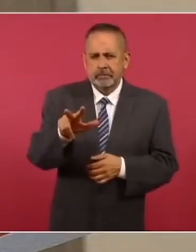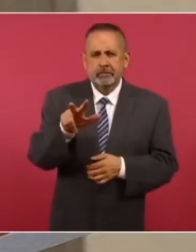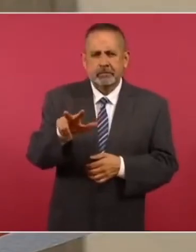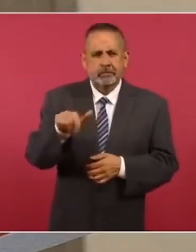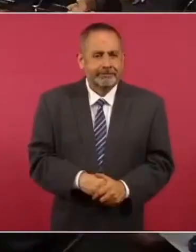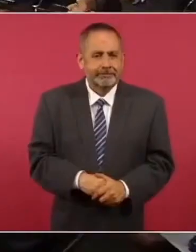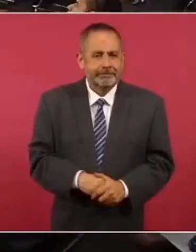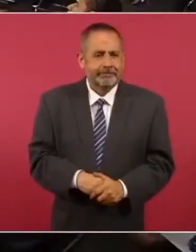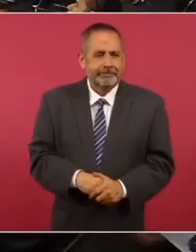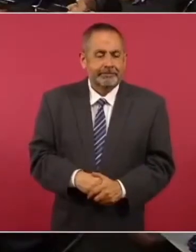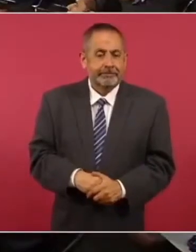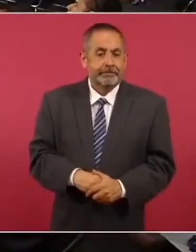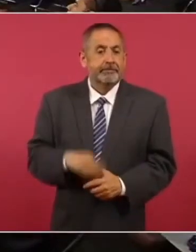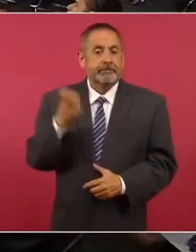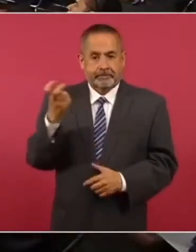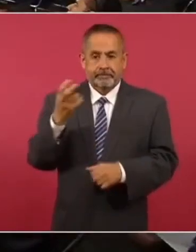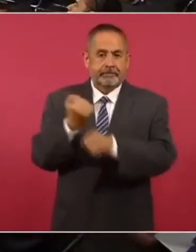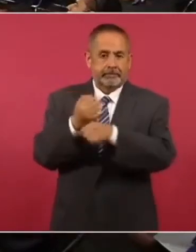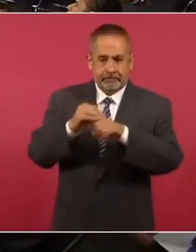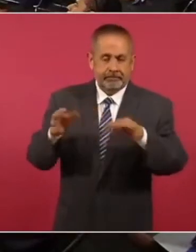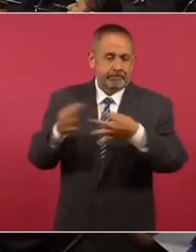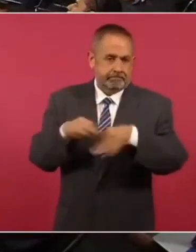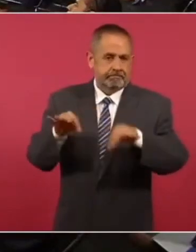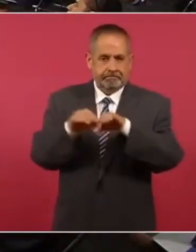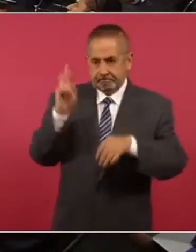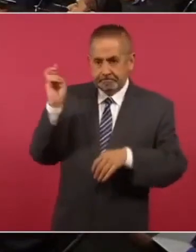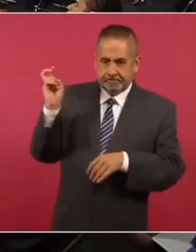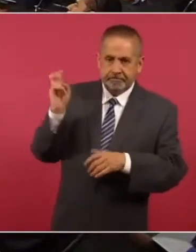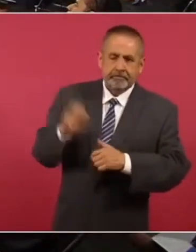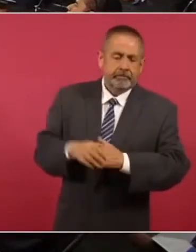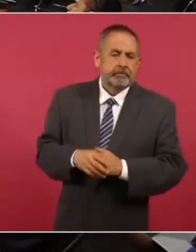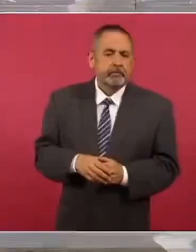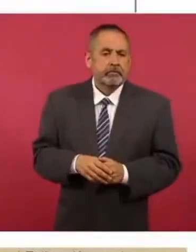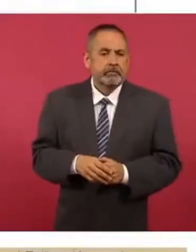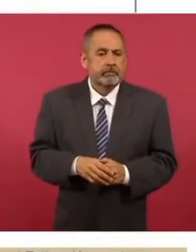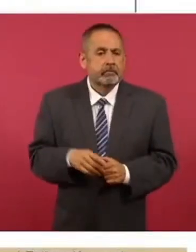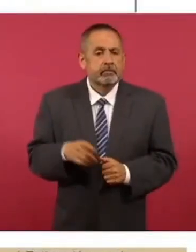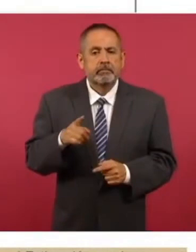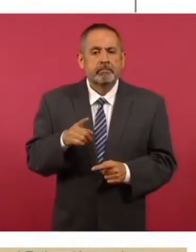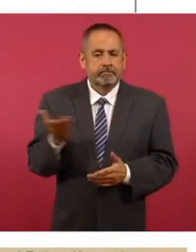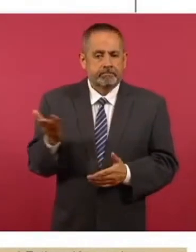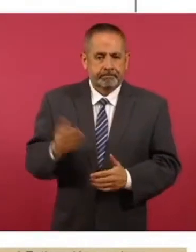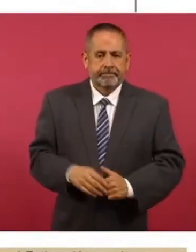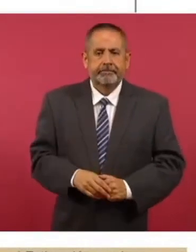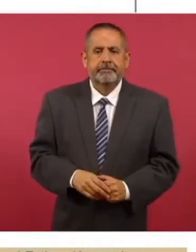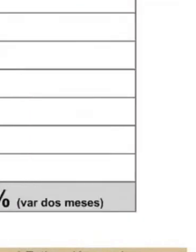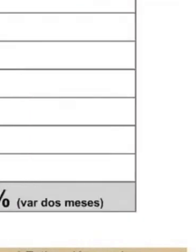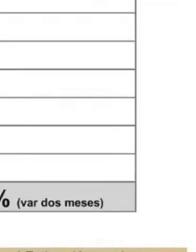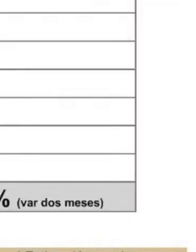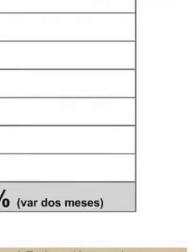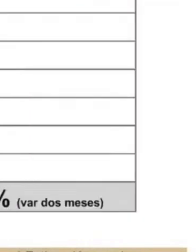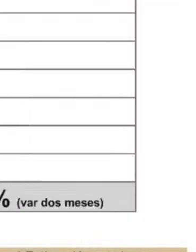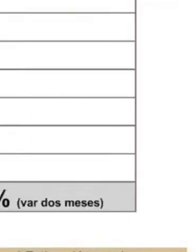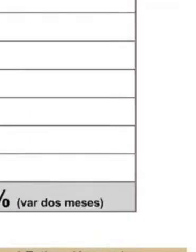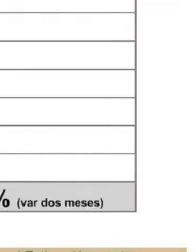3. Esto sí es importante. Lo que nos han ayudado nuestros